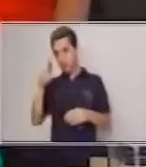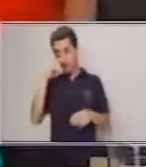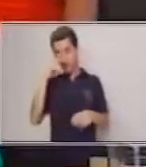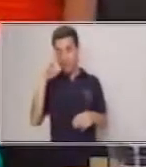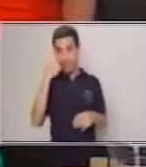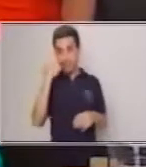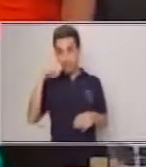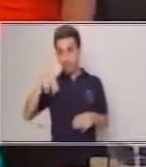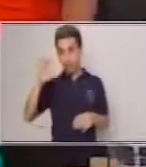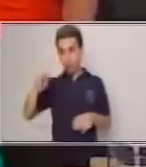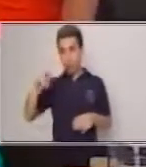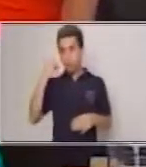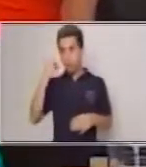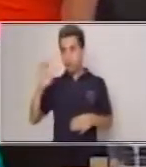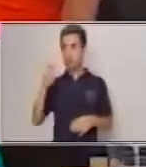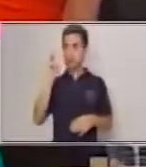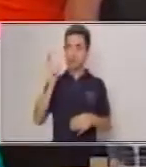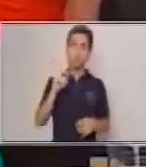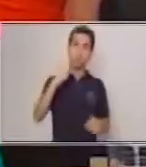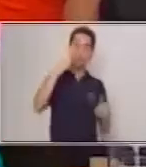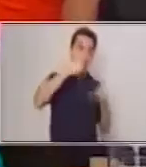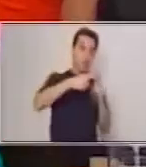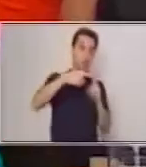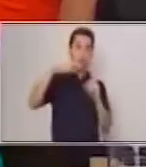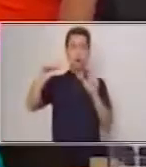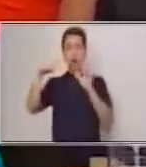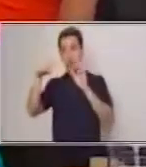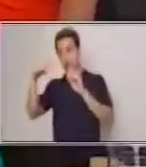positivo, positivo, negativo y positivo.